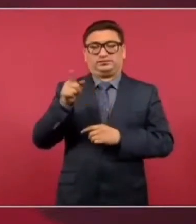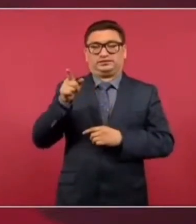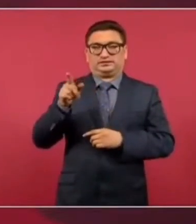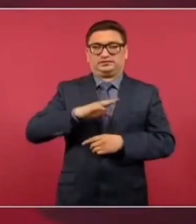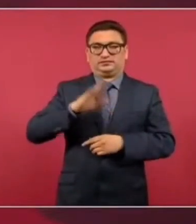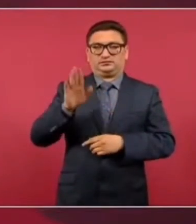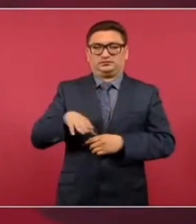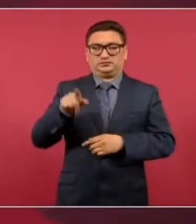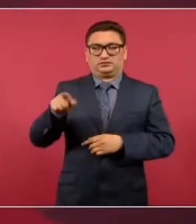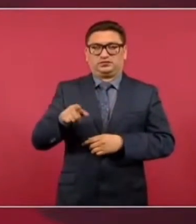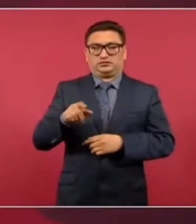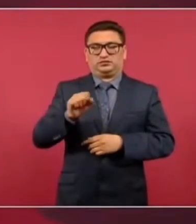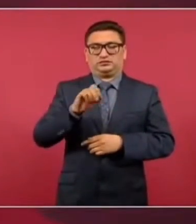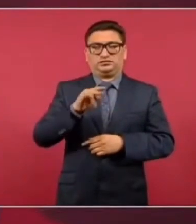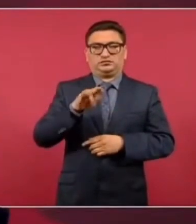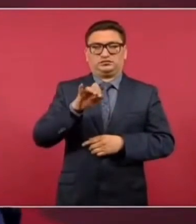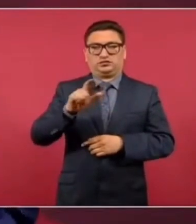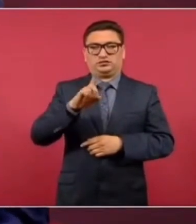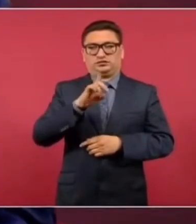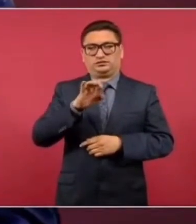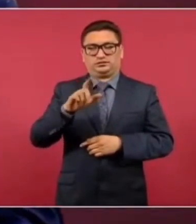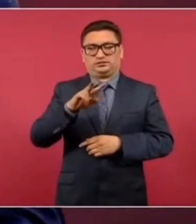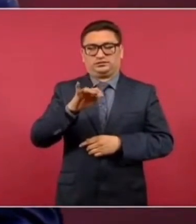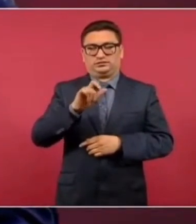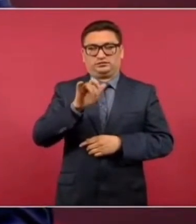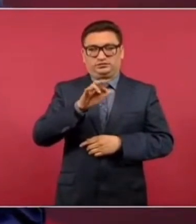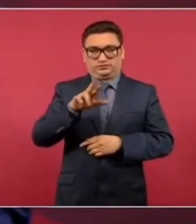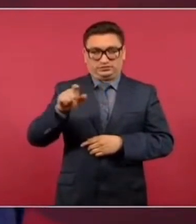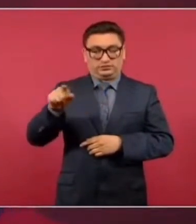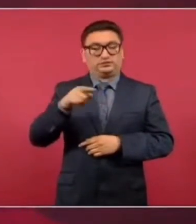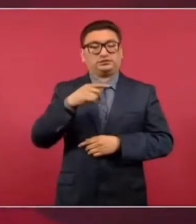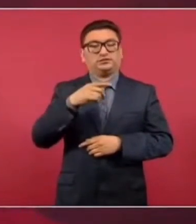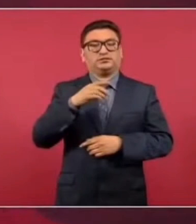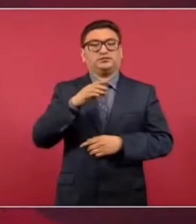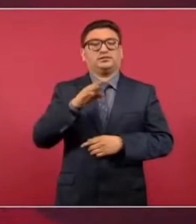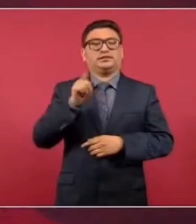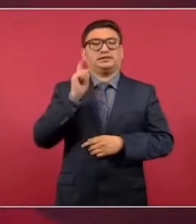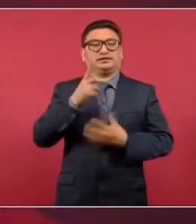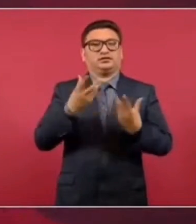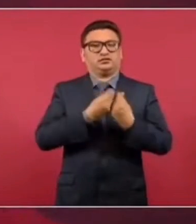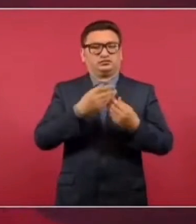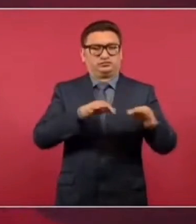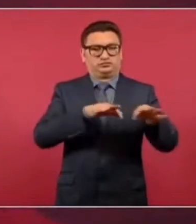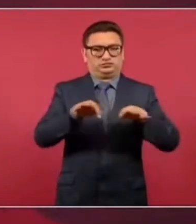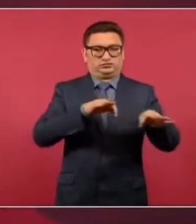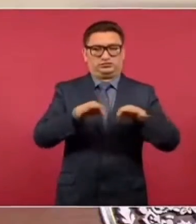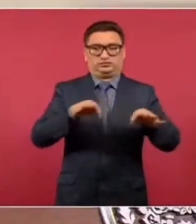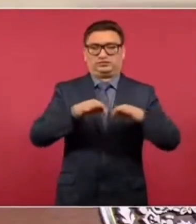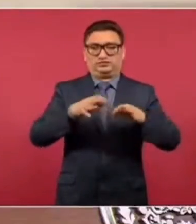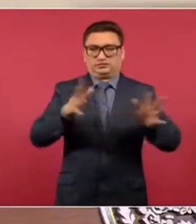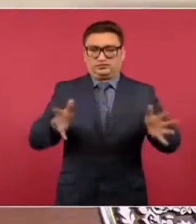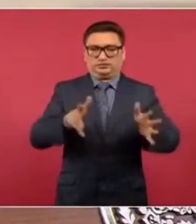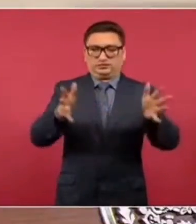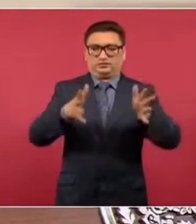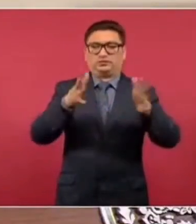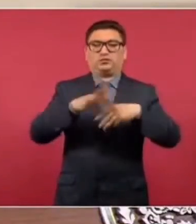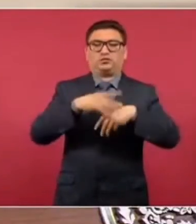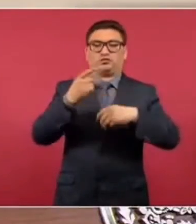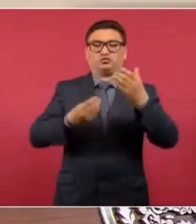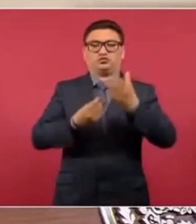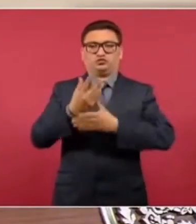el finado Samuel del Villar, que trabajaba con él, y que había estado promoviendo lo de la renovación